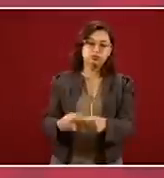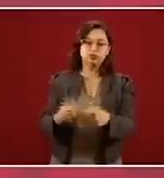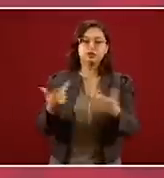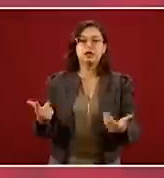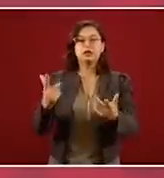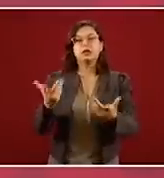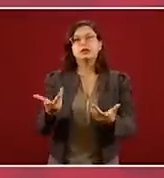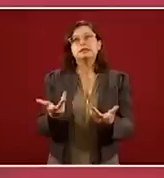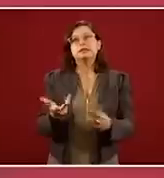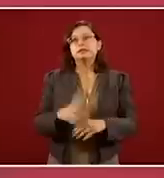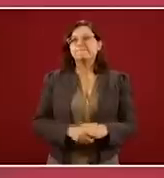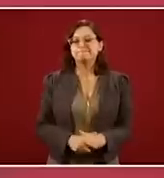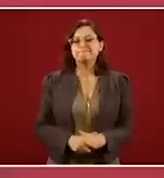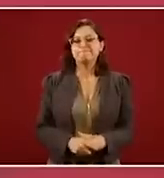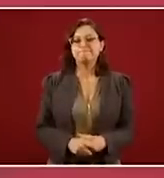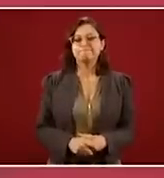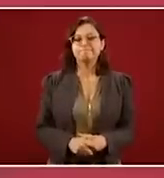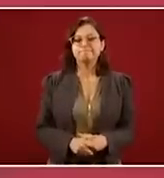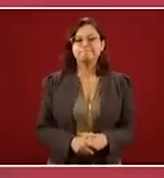tiene que ver con